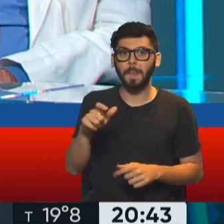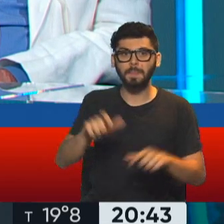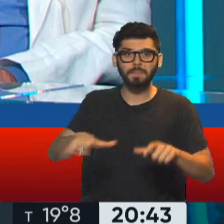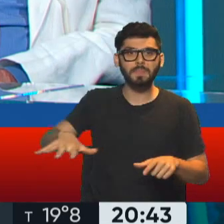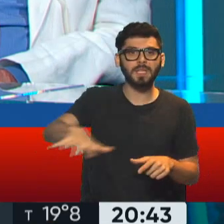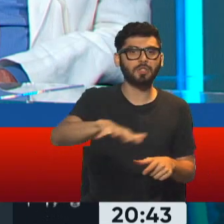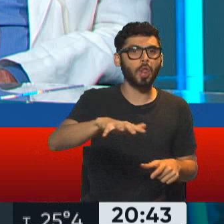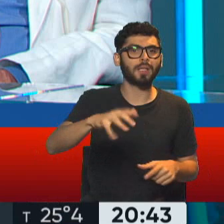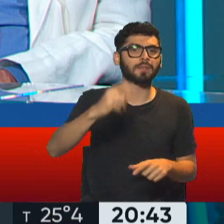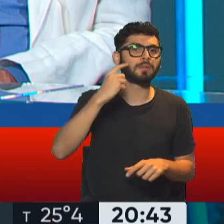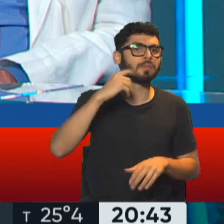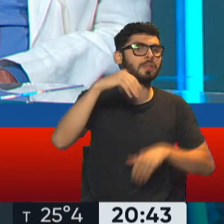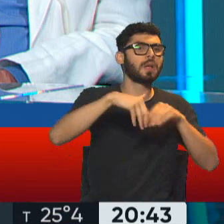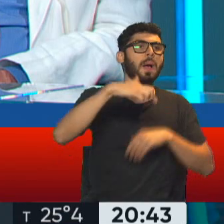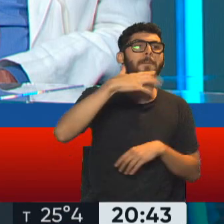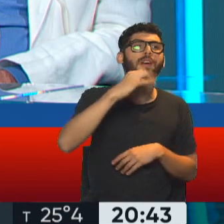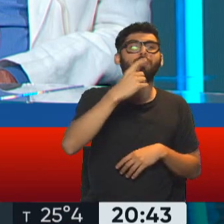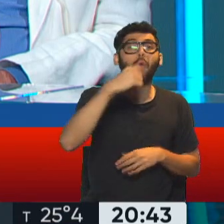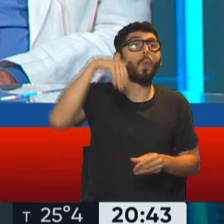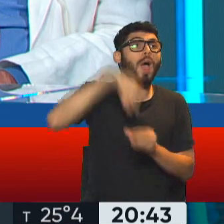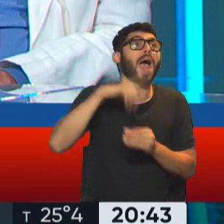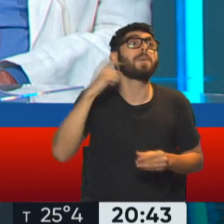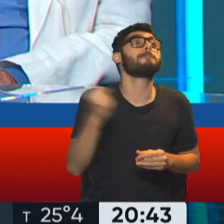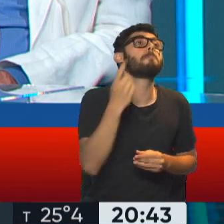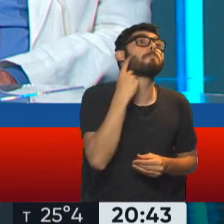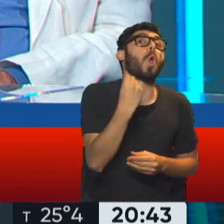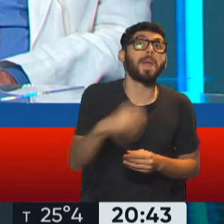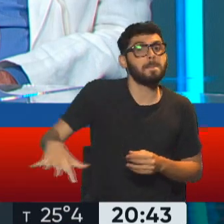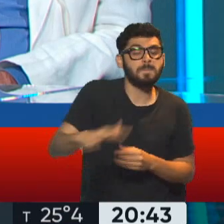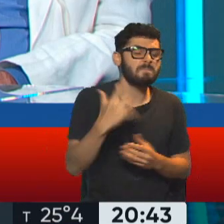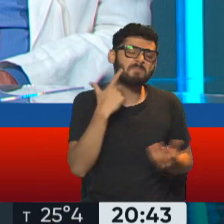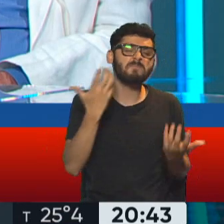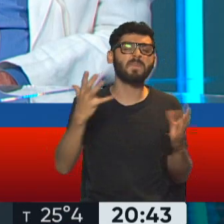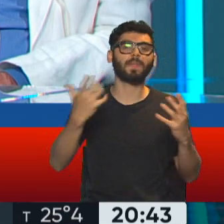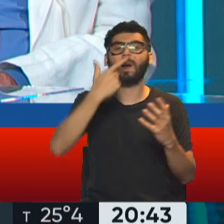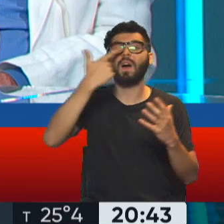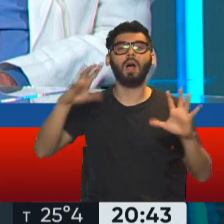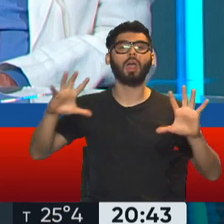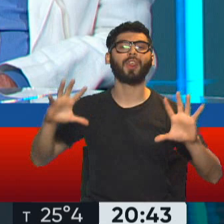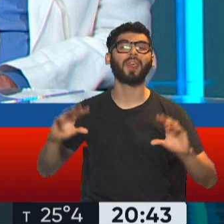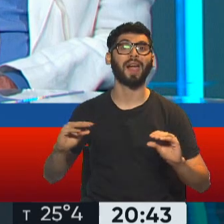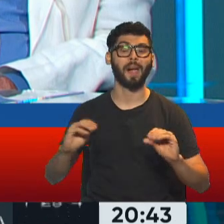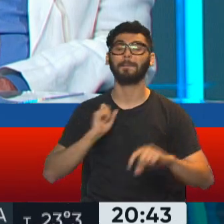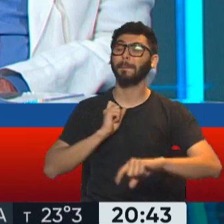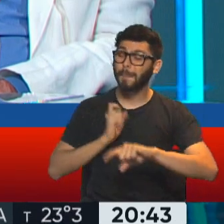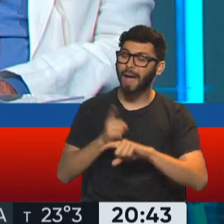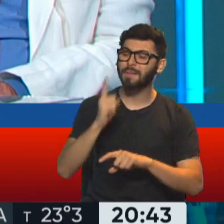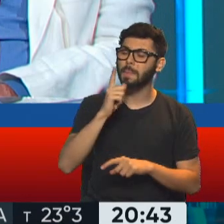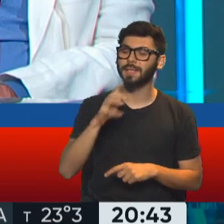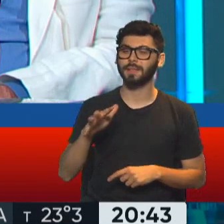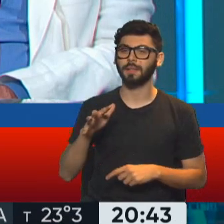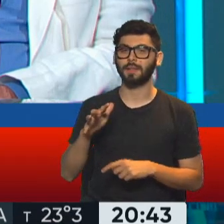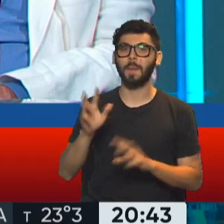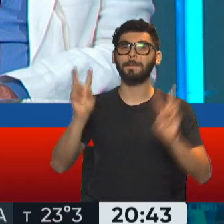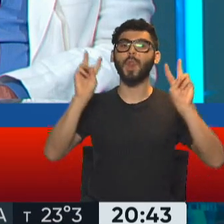por qué hay la importancia de ir a votar. Eso me parece que se perdió. Y yo creo, Raúl, que se perdió mucho de la tradición territorial